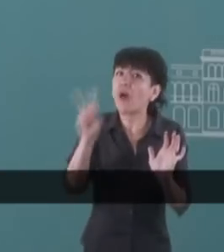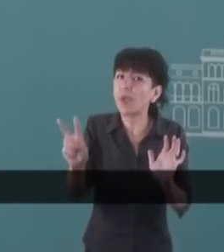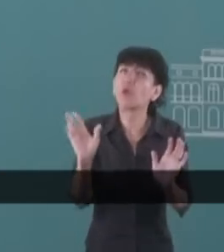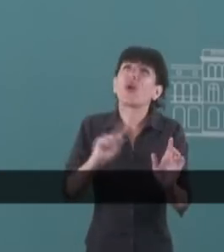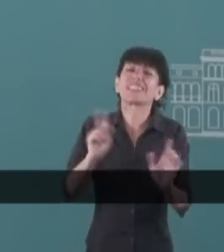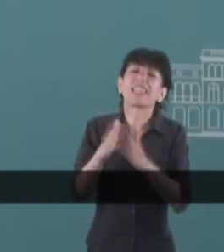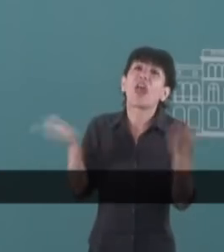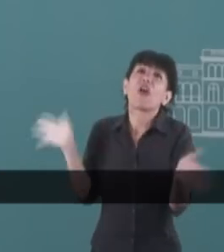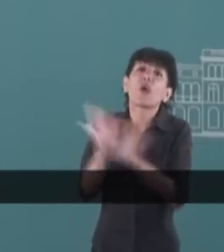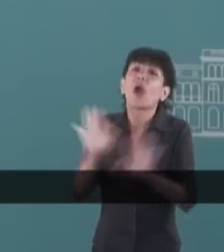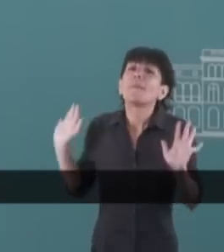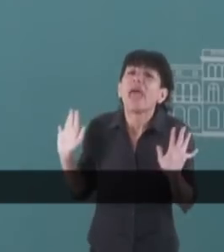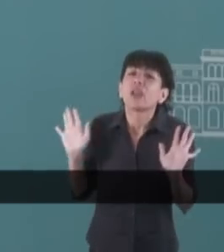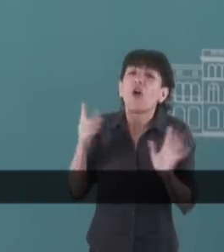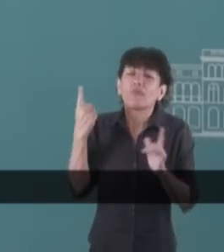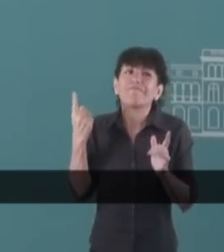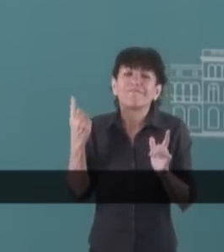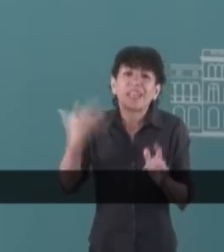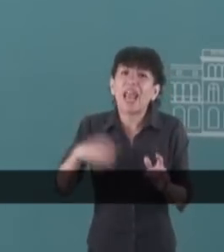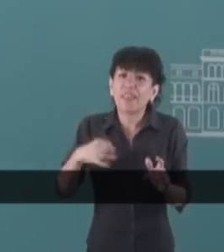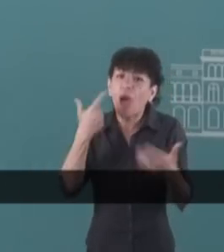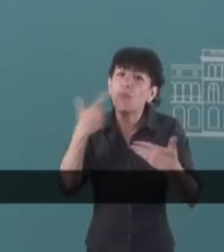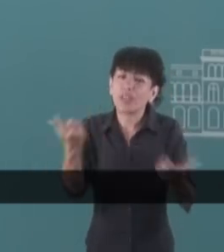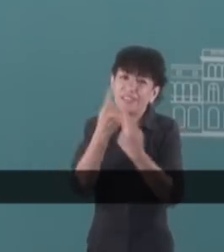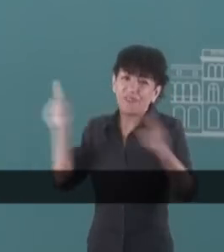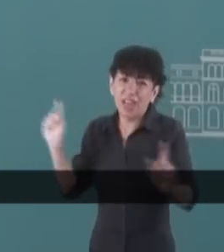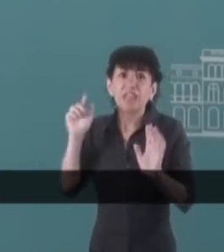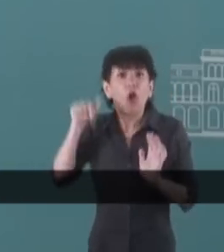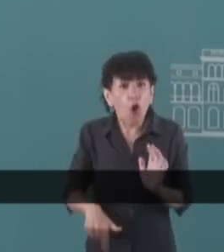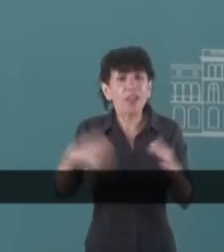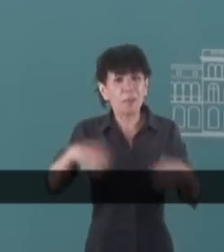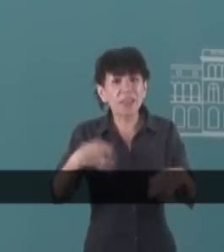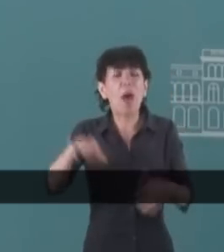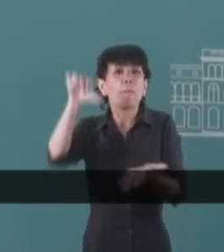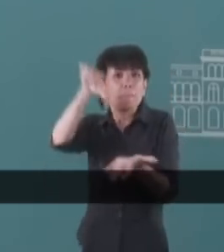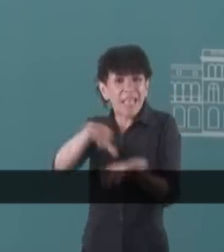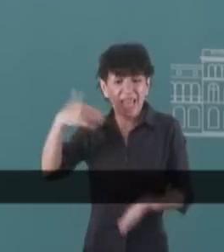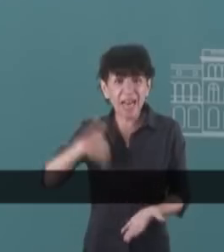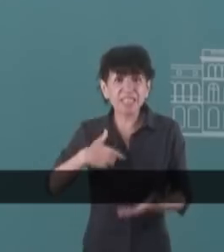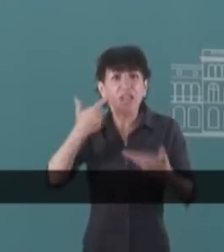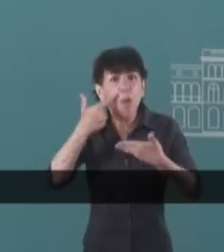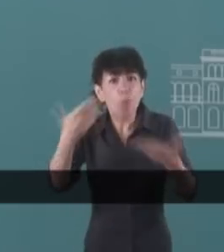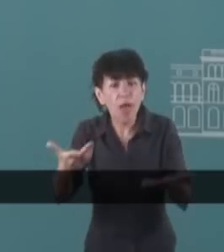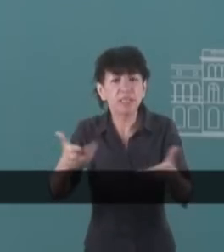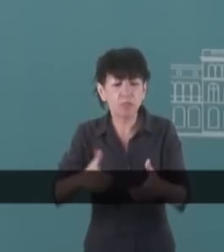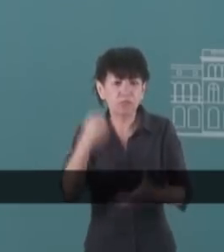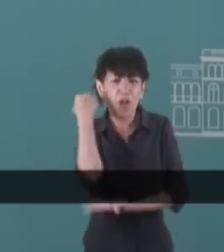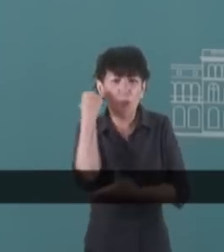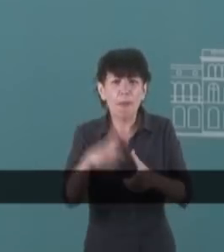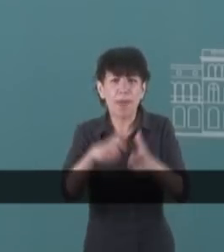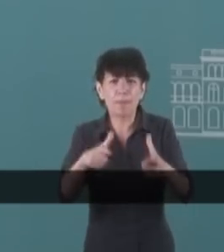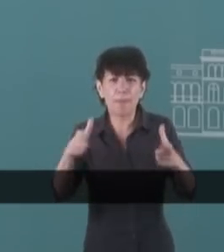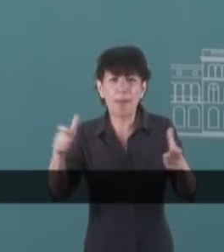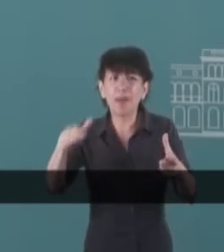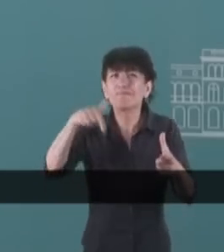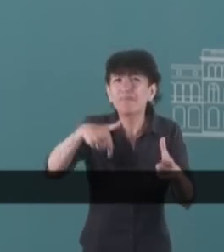la realidad supera siempre la ficción y que entonces hoy tenemos realmente un país que está mostrando una tasa de crecimiento que va a ser de más de 5 puntos